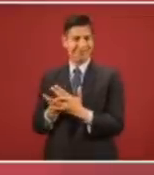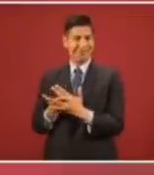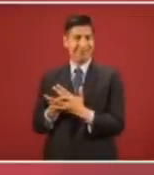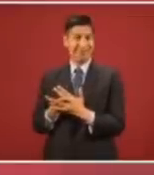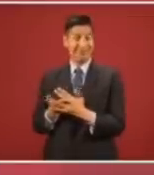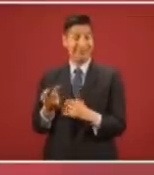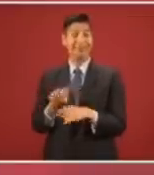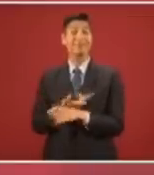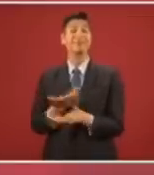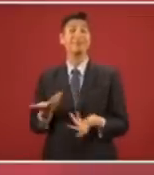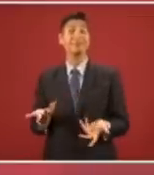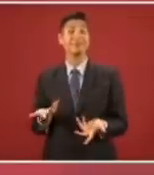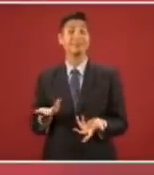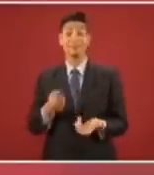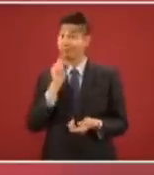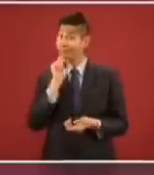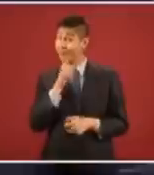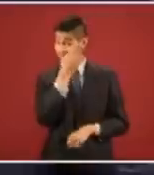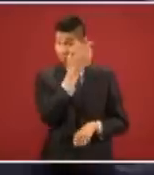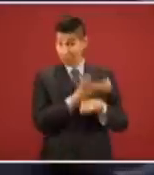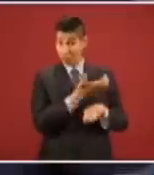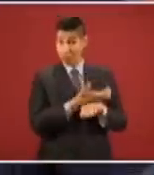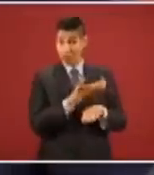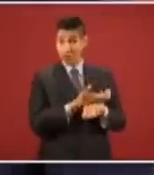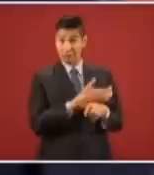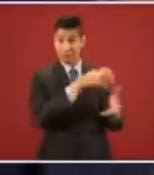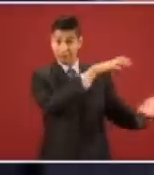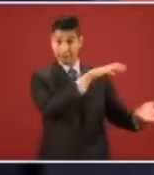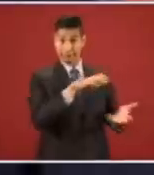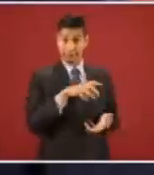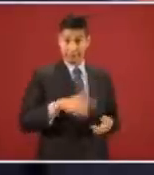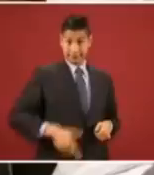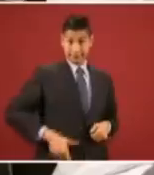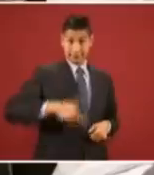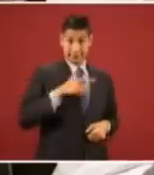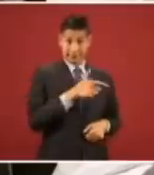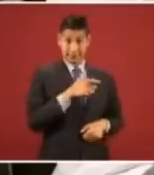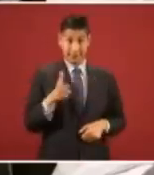con la introducción de armas de Estados Unidos permitidas por los gobiernos